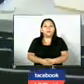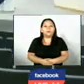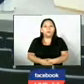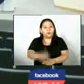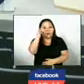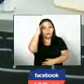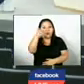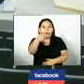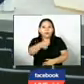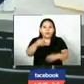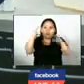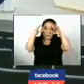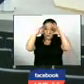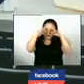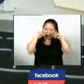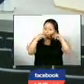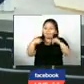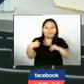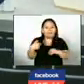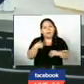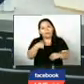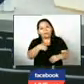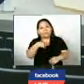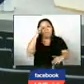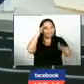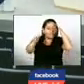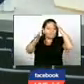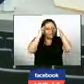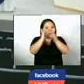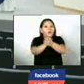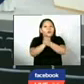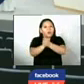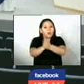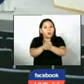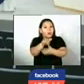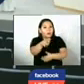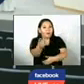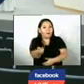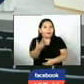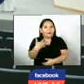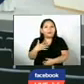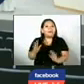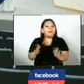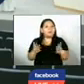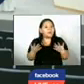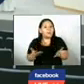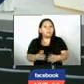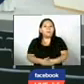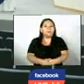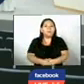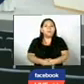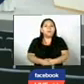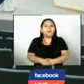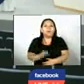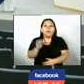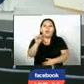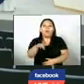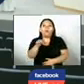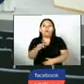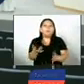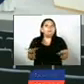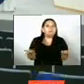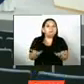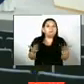hola muy buenas noches compañeras como siempre es un gusto poder saludarte efectivamente como tú ya lo adelantaba hace algunos minutos acaba de finalizar